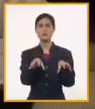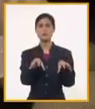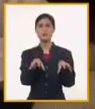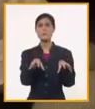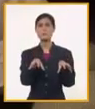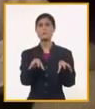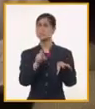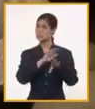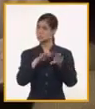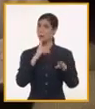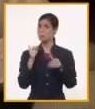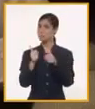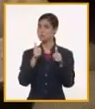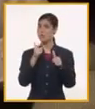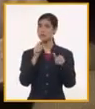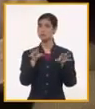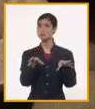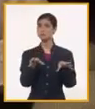funcionando, y